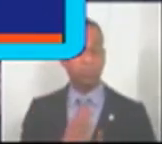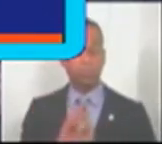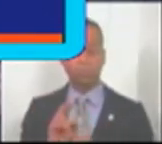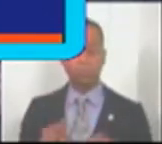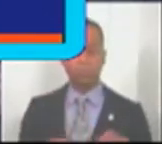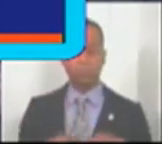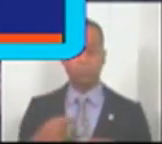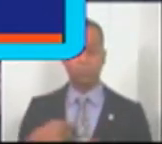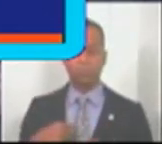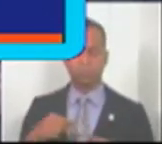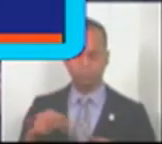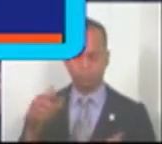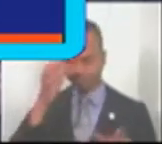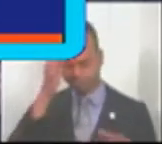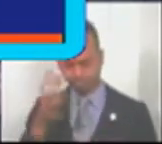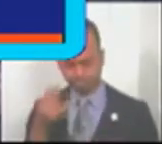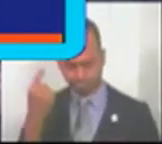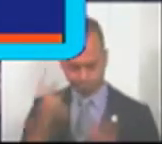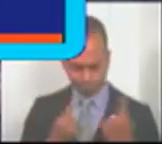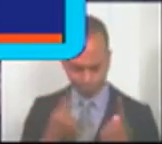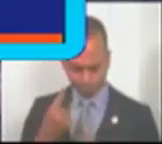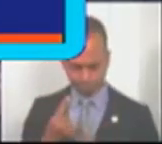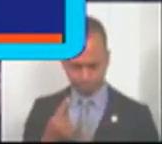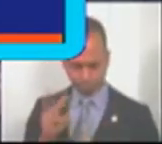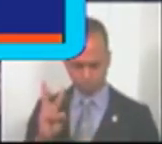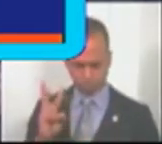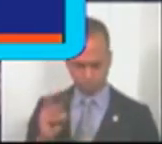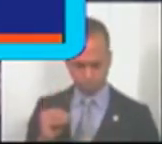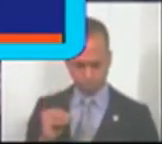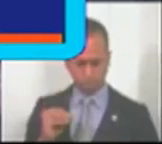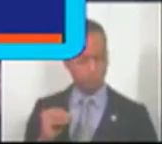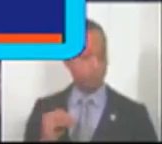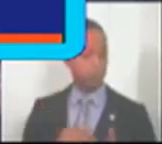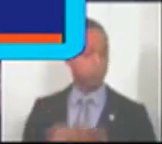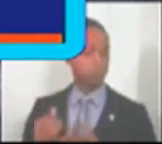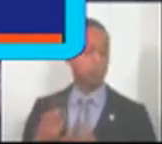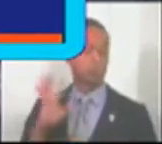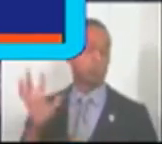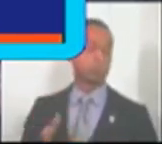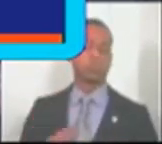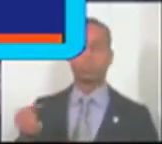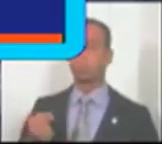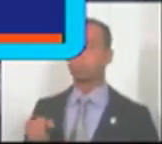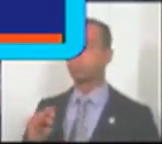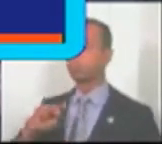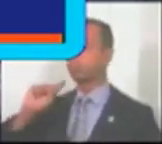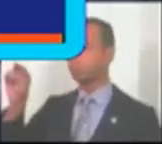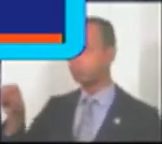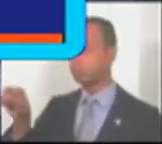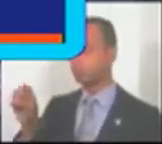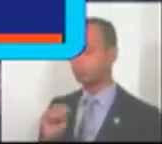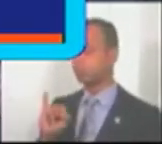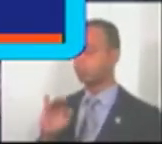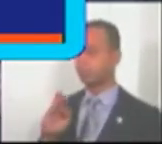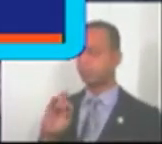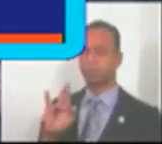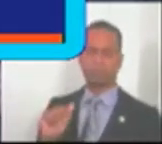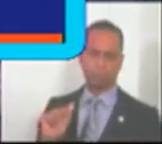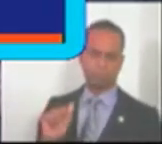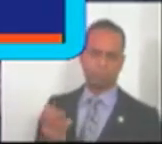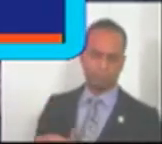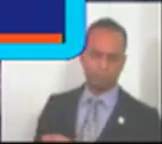Yo voy a autodeterminar a 60 millones que me los voy a llevar para Siberia. Ya están autodeterminados. Por